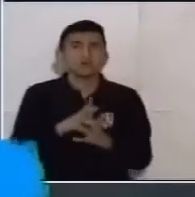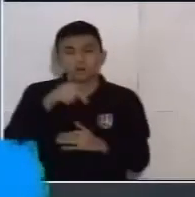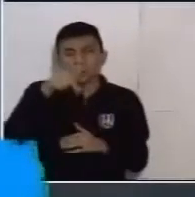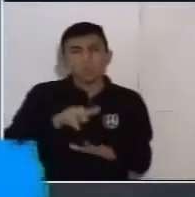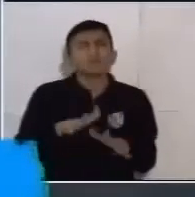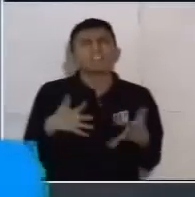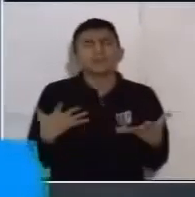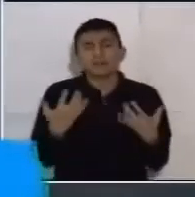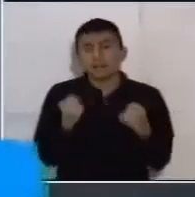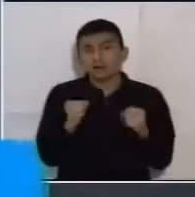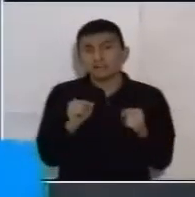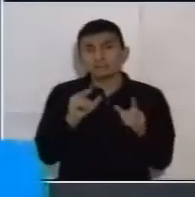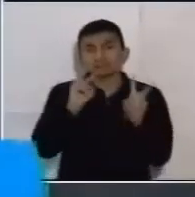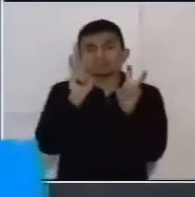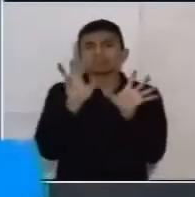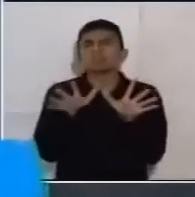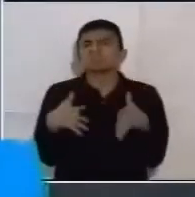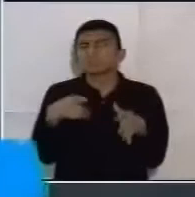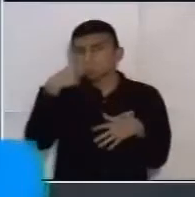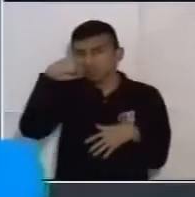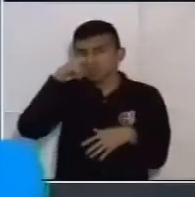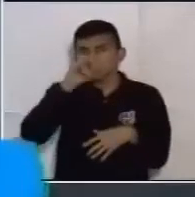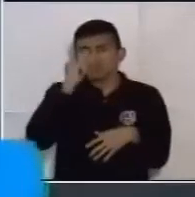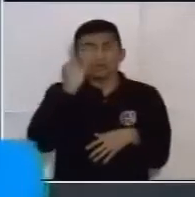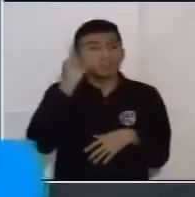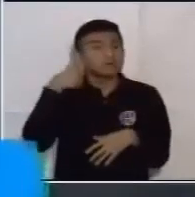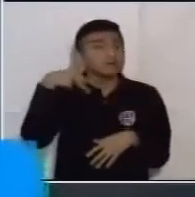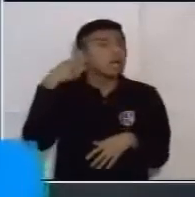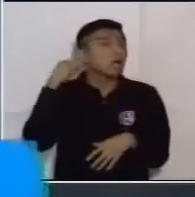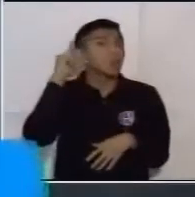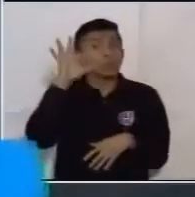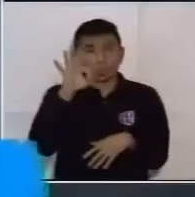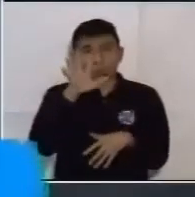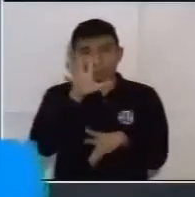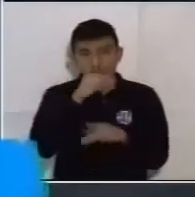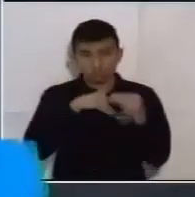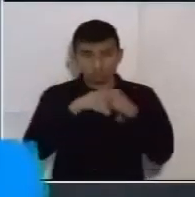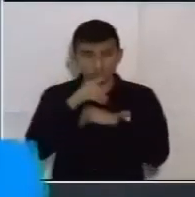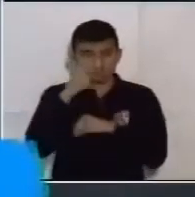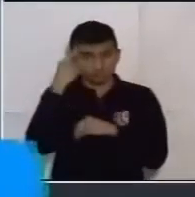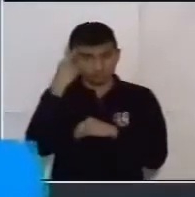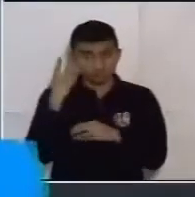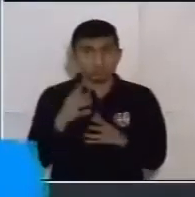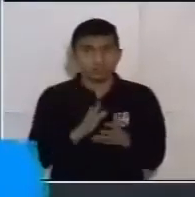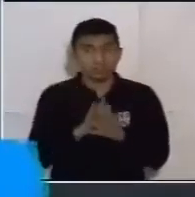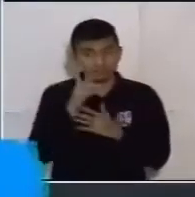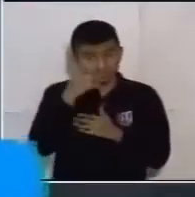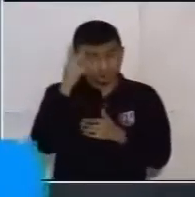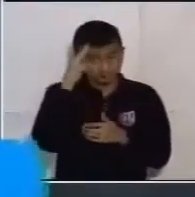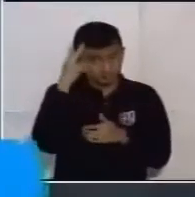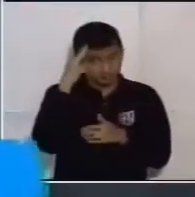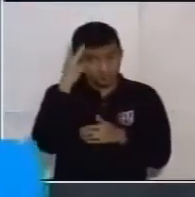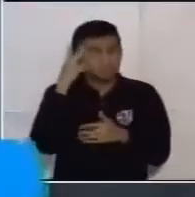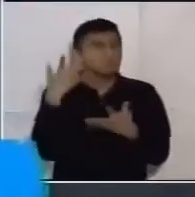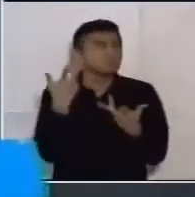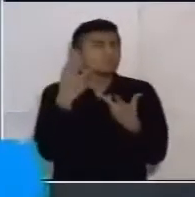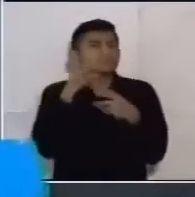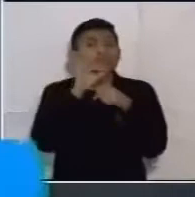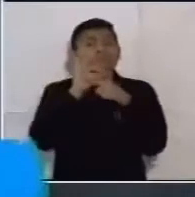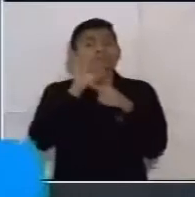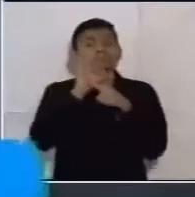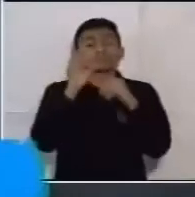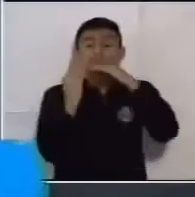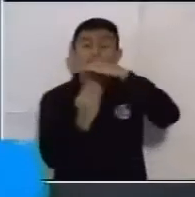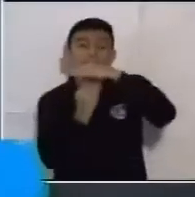triángulos, ¿sí? Lo que cambió fue la fórmula nada más. Recuerden la fórmula. Base por